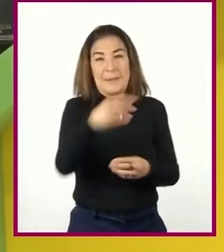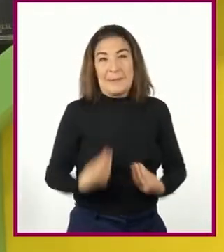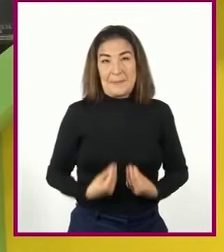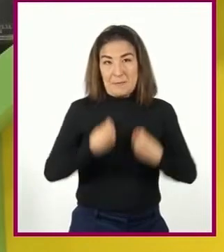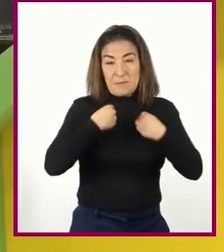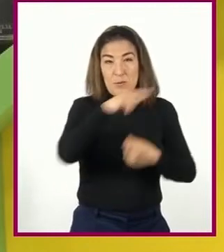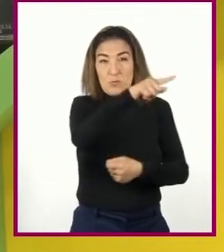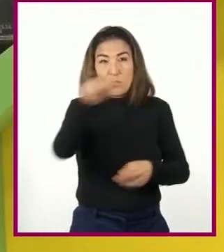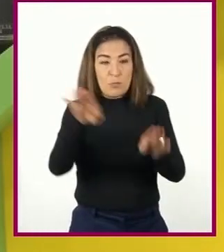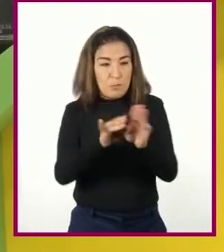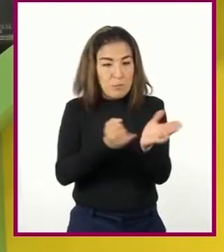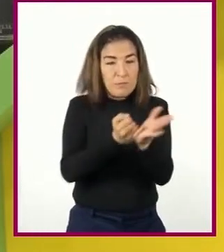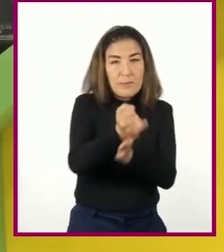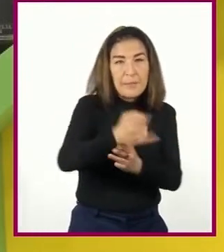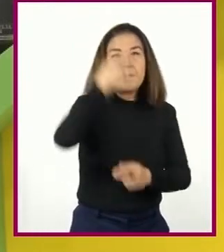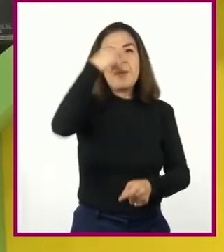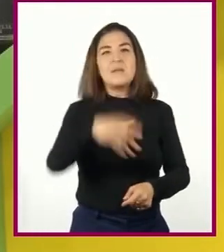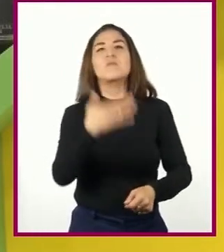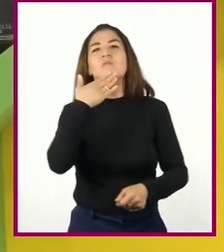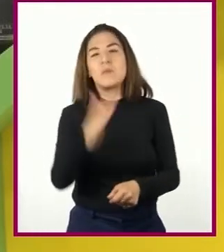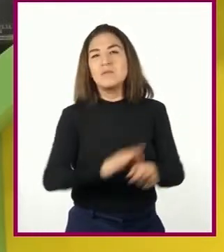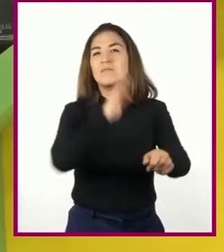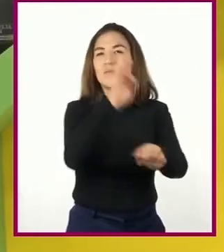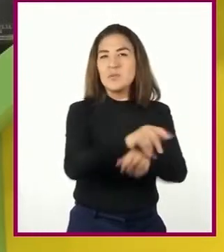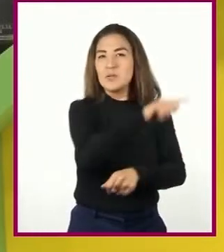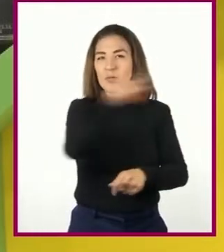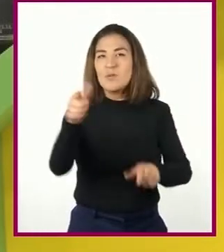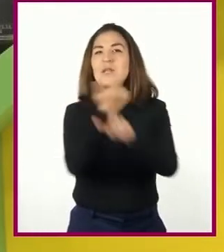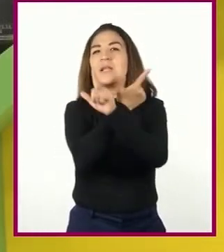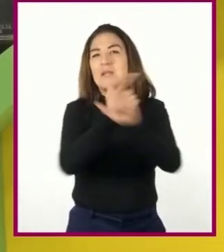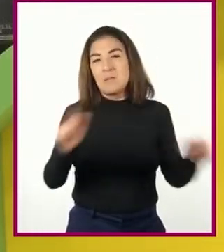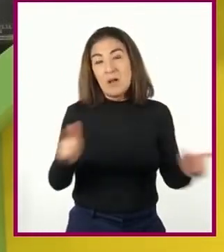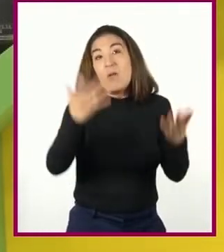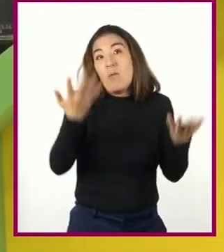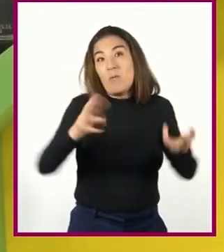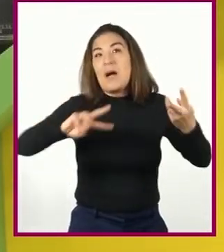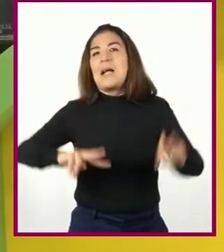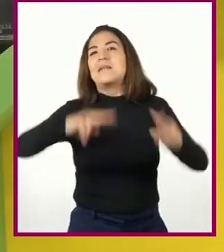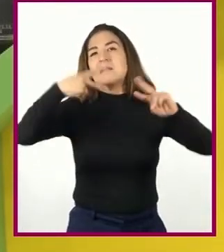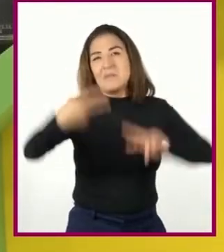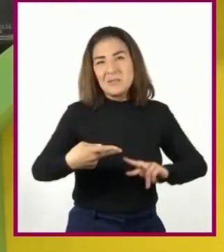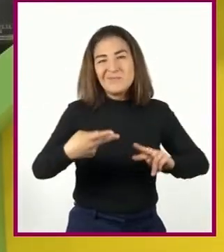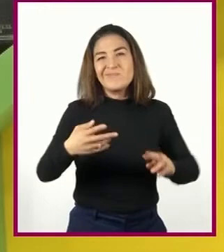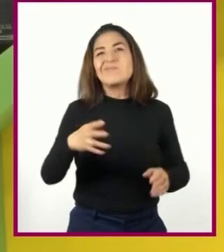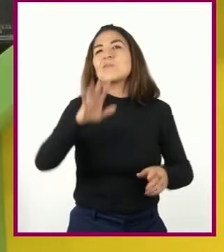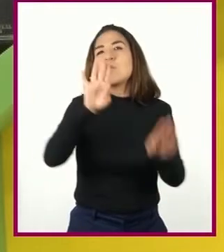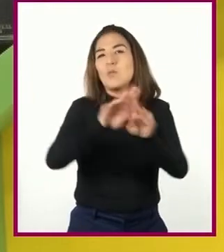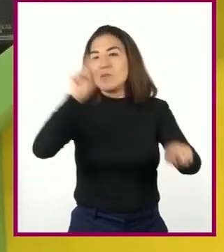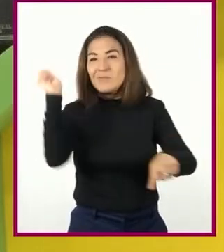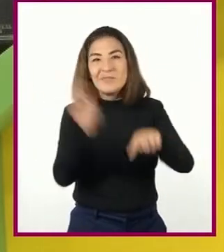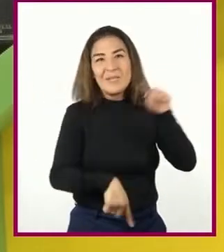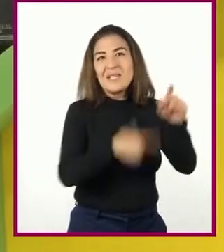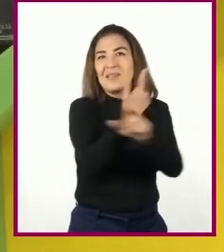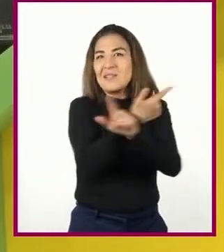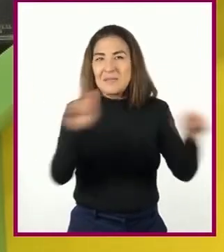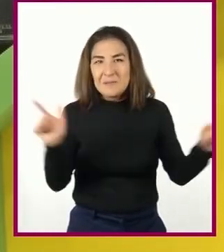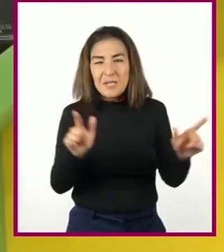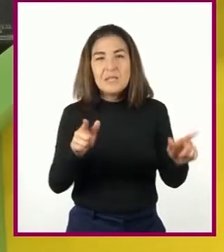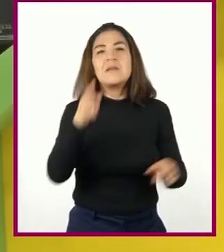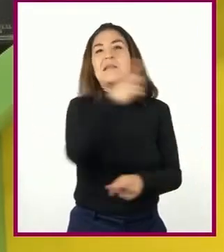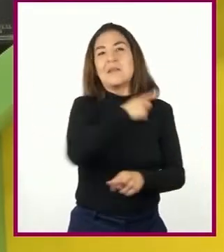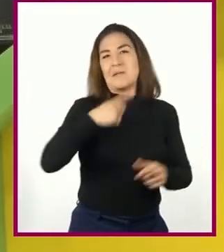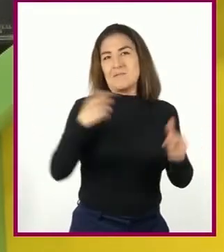nuestras decisiones puede favorecer el ejercicio de la libertad o viceversa, quitárnosla. Claro, si no